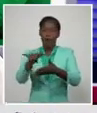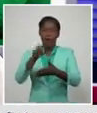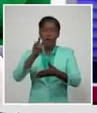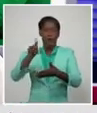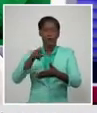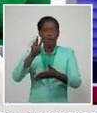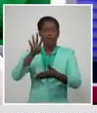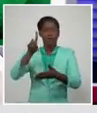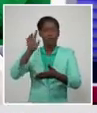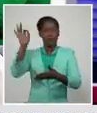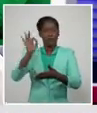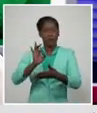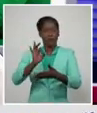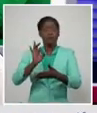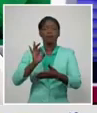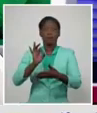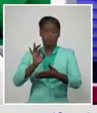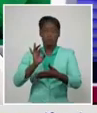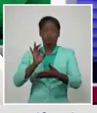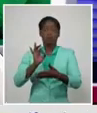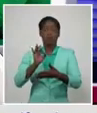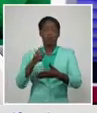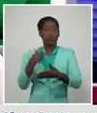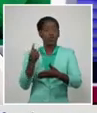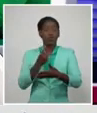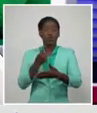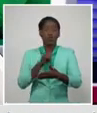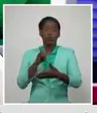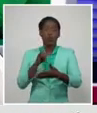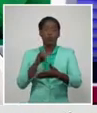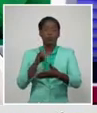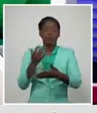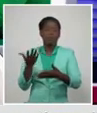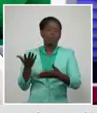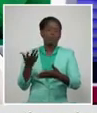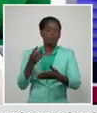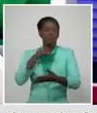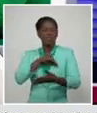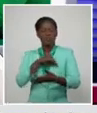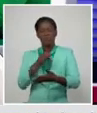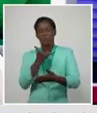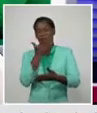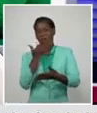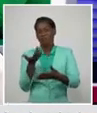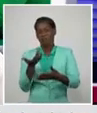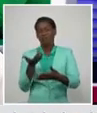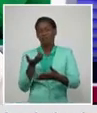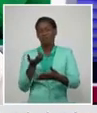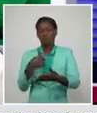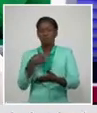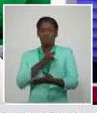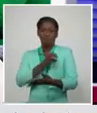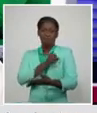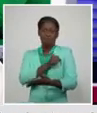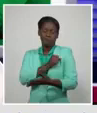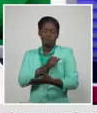2,41%. Nada satisfecho con este comportamiento. 2 evacuados, 54 personas que han